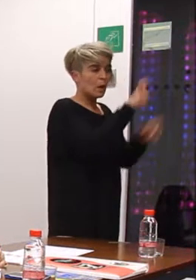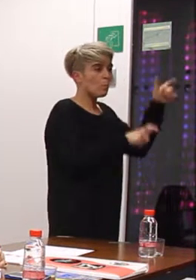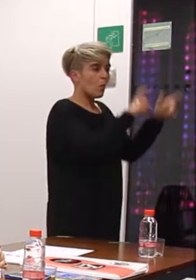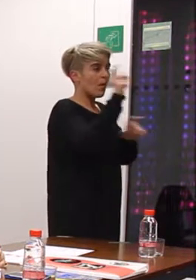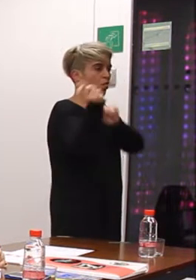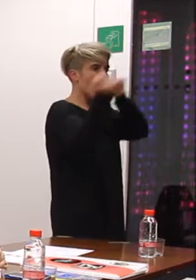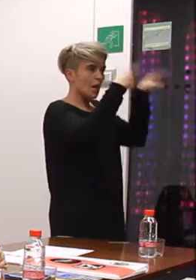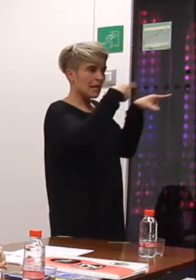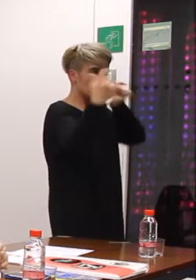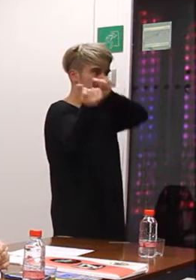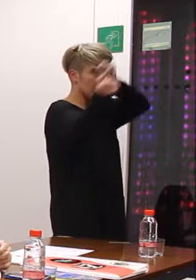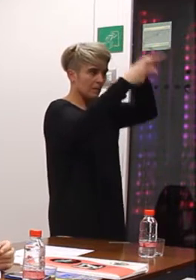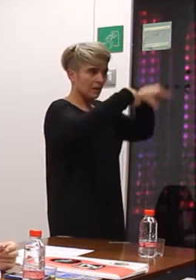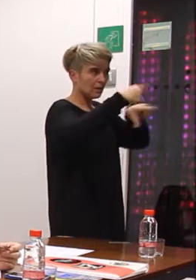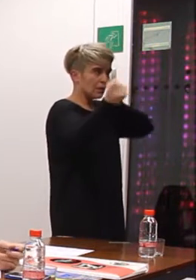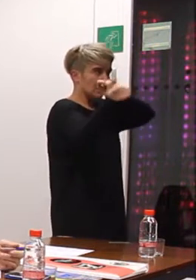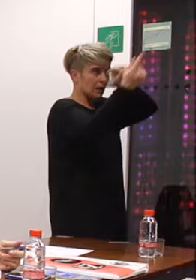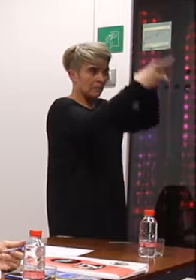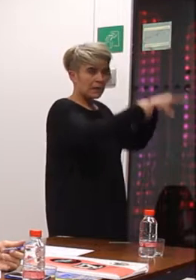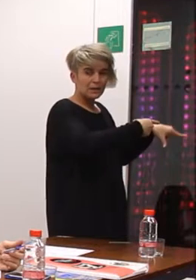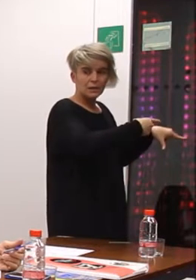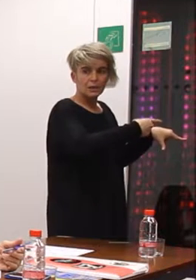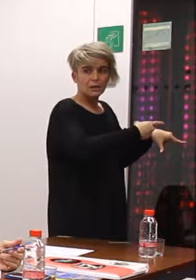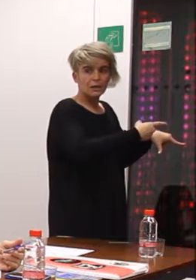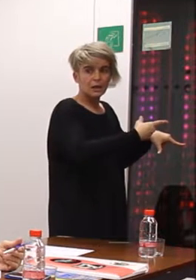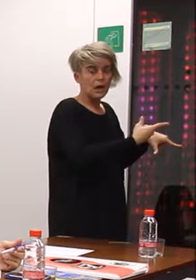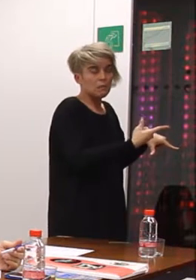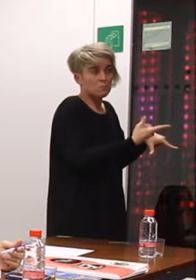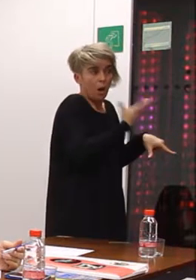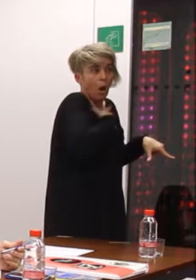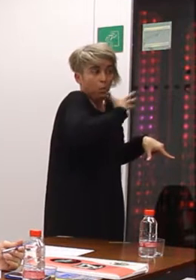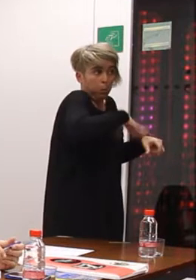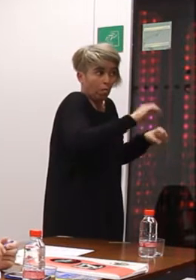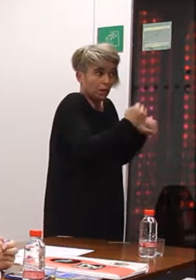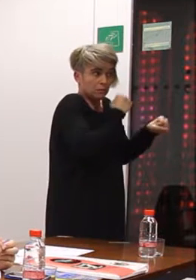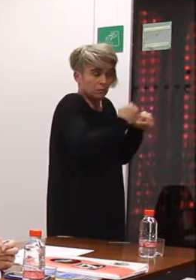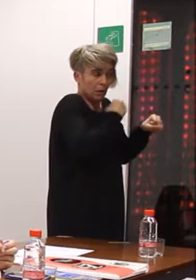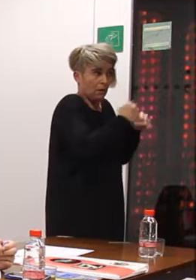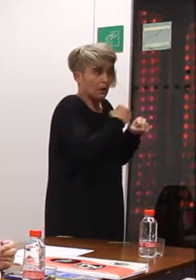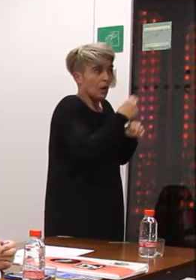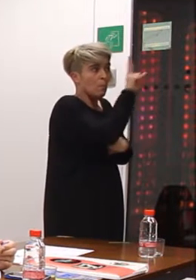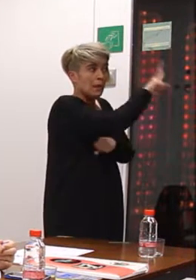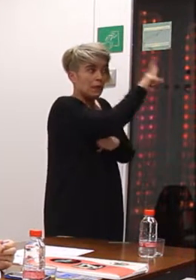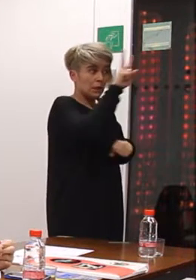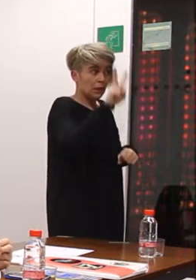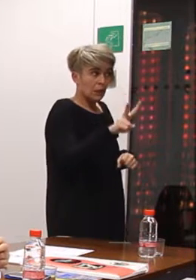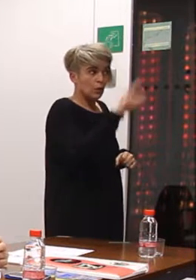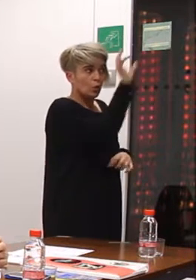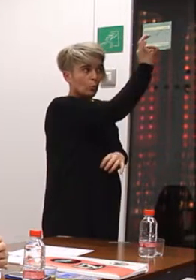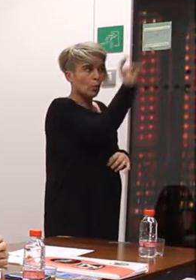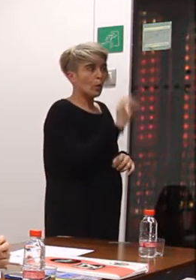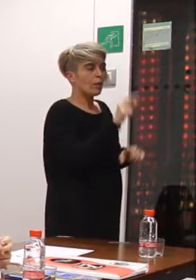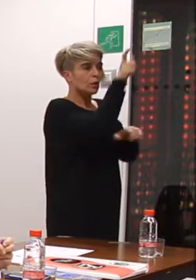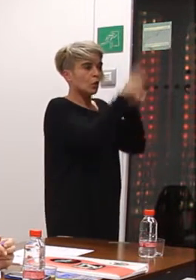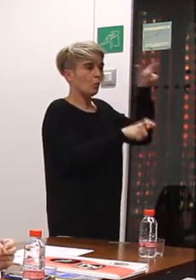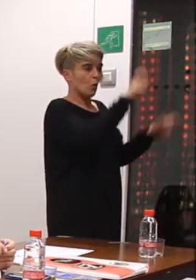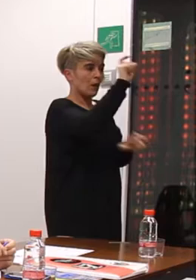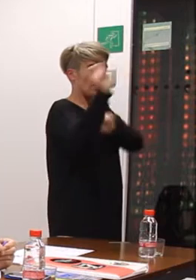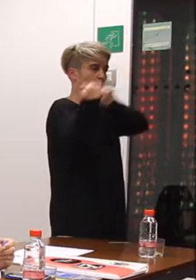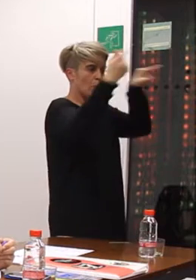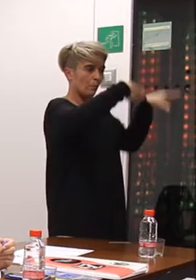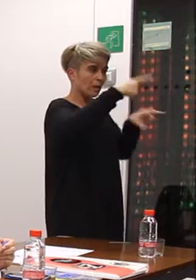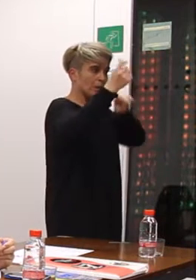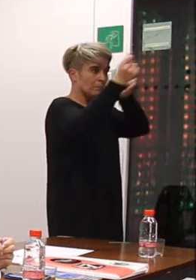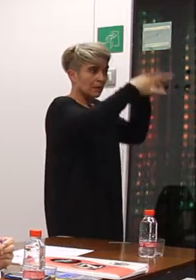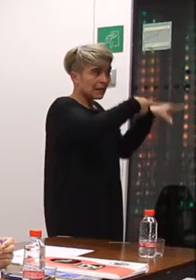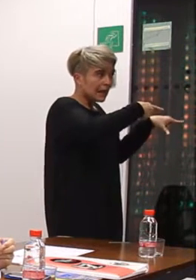migrante con plenitud de facultades para trabajar. El 22% de la población migrante desde 2010 ha